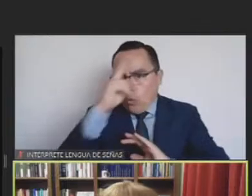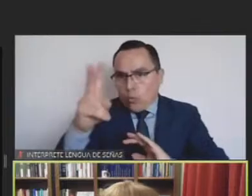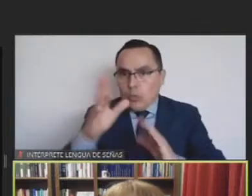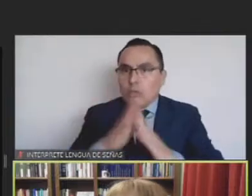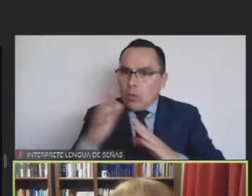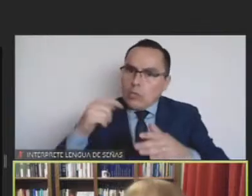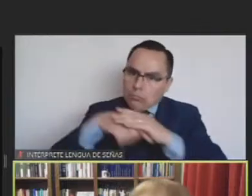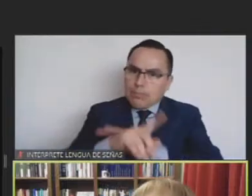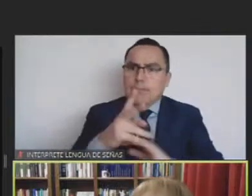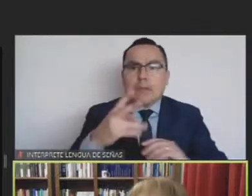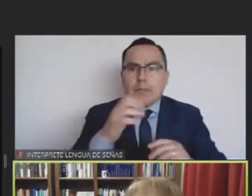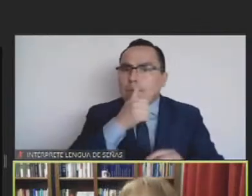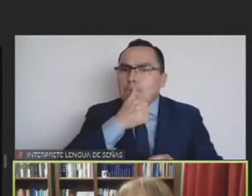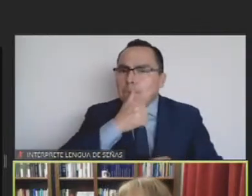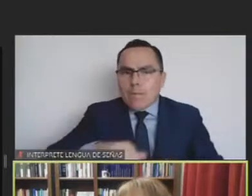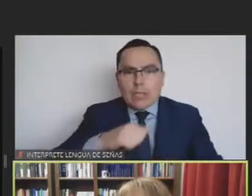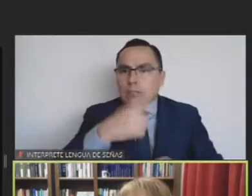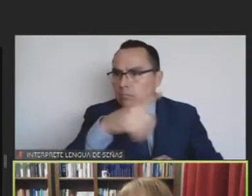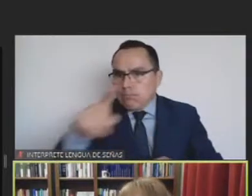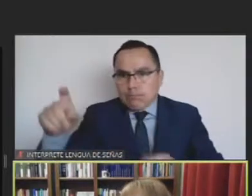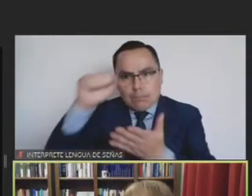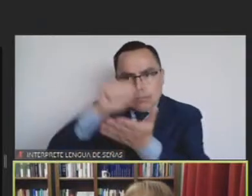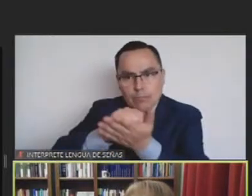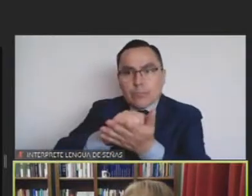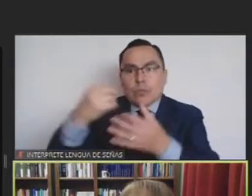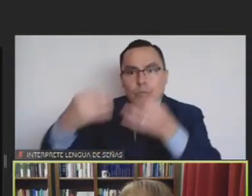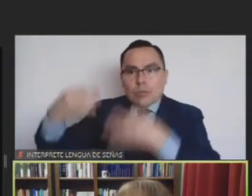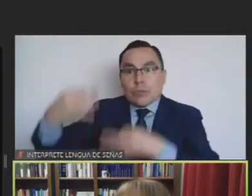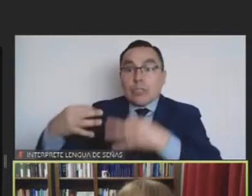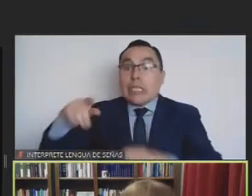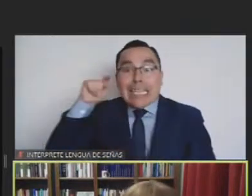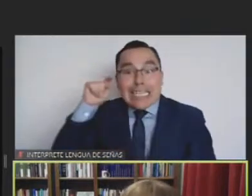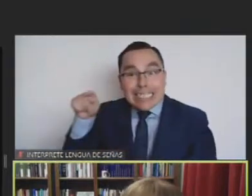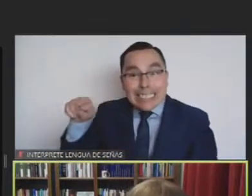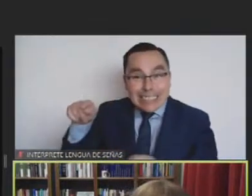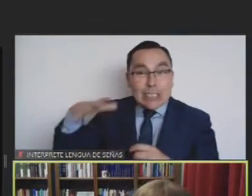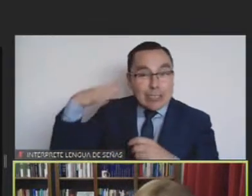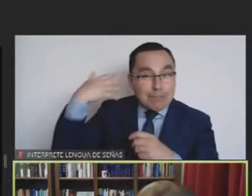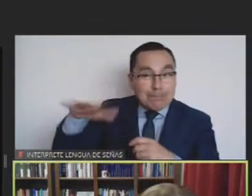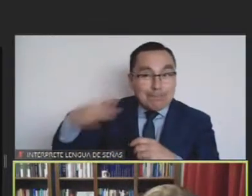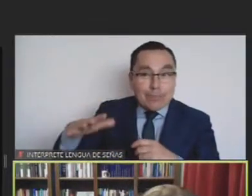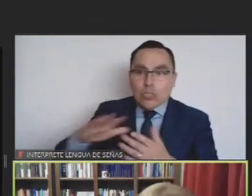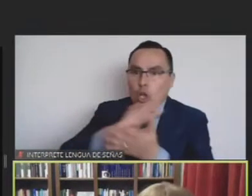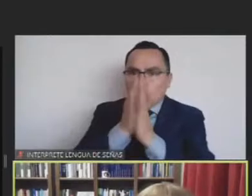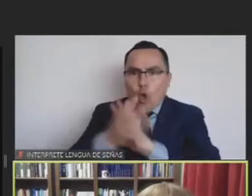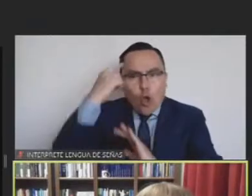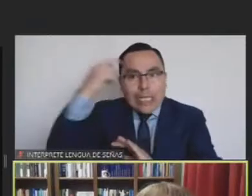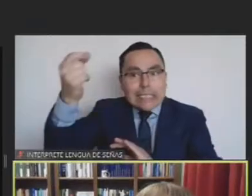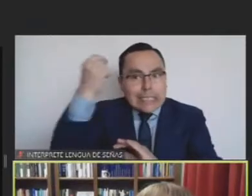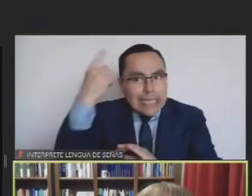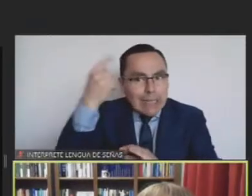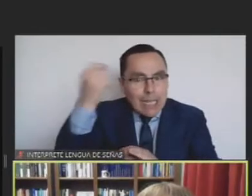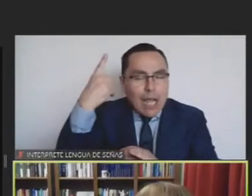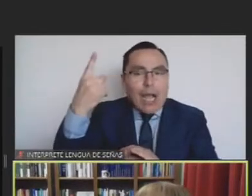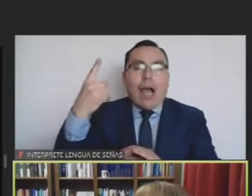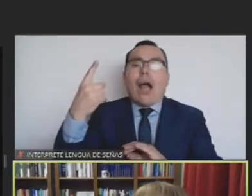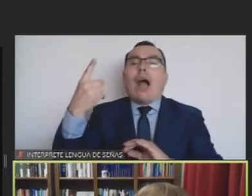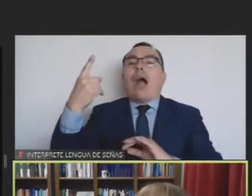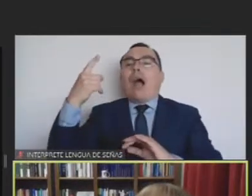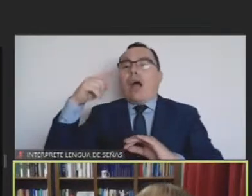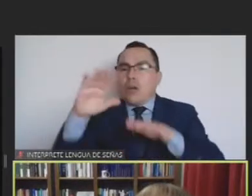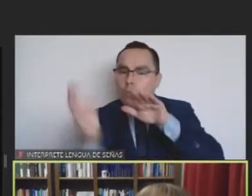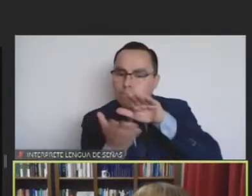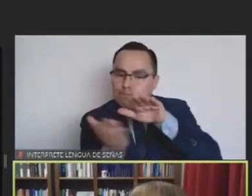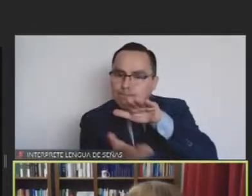privada de las personas que se demandan judicialmente. Bueno, esto es muy importante, ¿no es cierto?, que sepamos qué es lo que sucede con los casos que son sometidos al